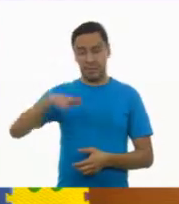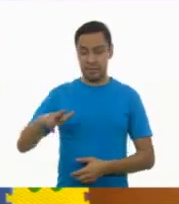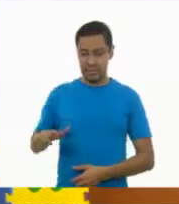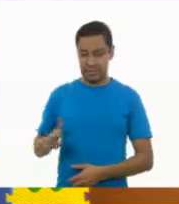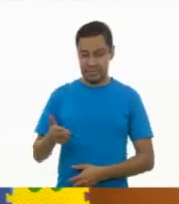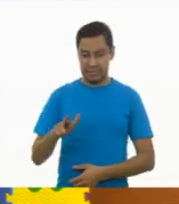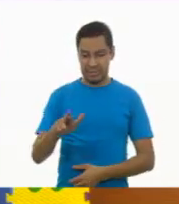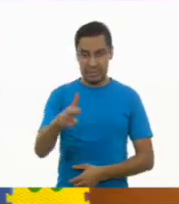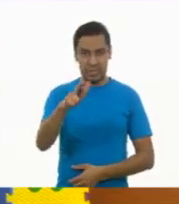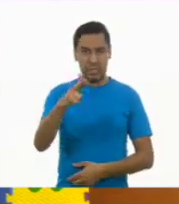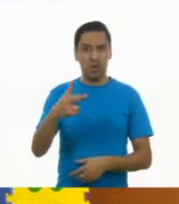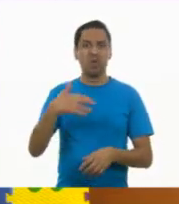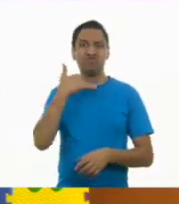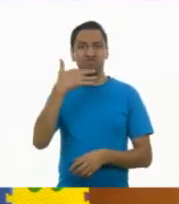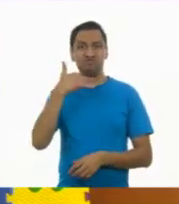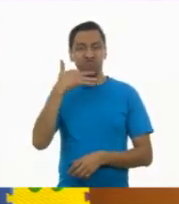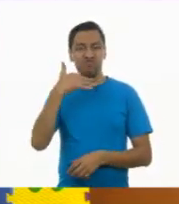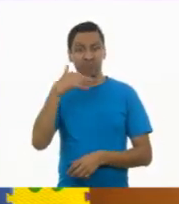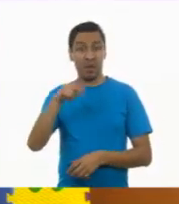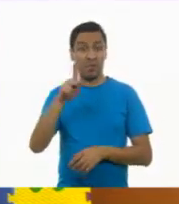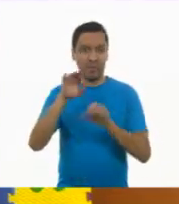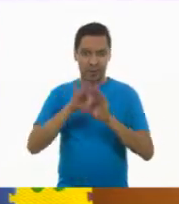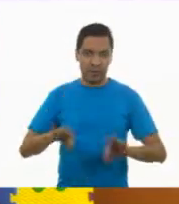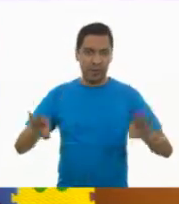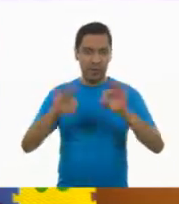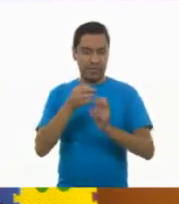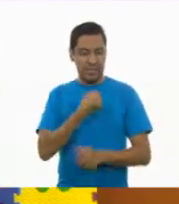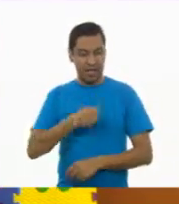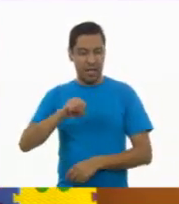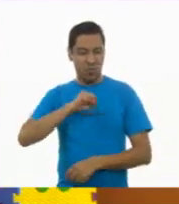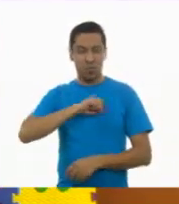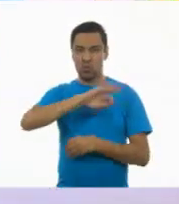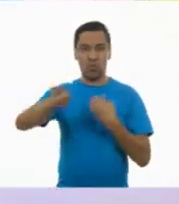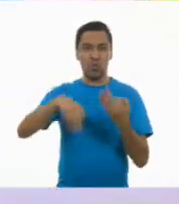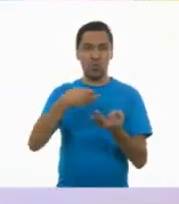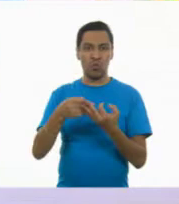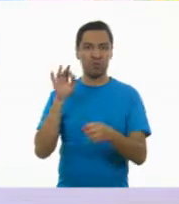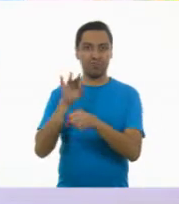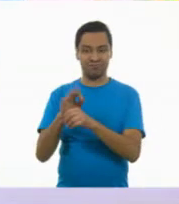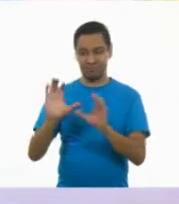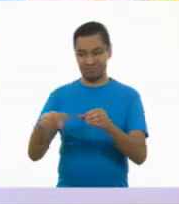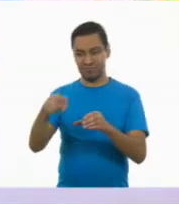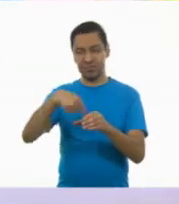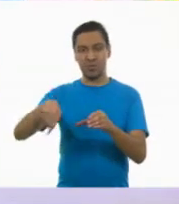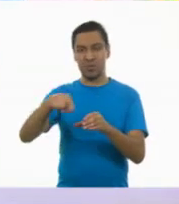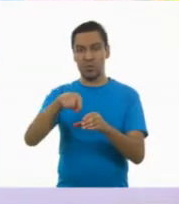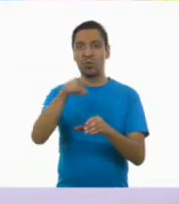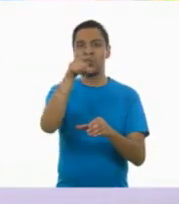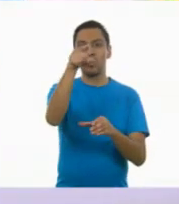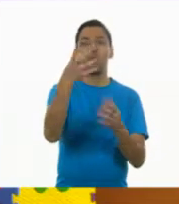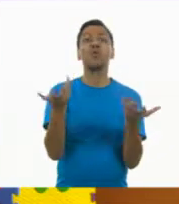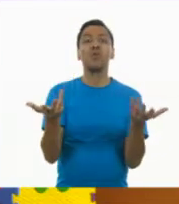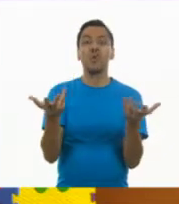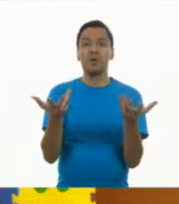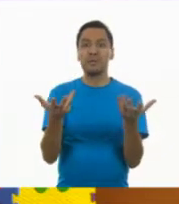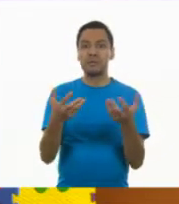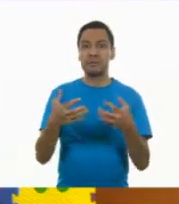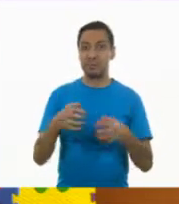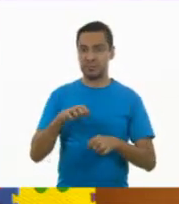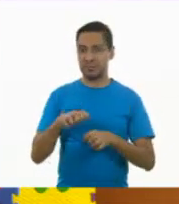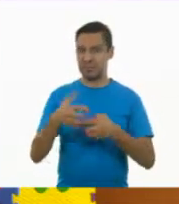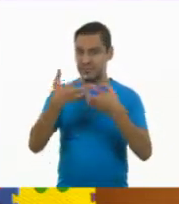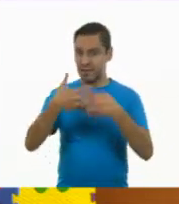limpio es muy importante para la salud de todos ellos. Uh-huh. Allí en casa, niñas y niños que nos